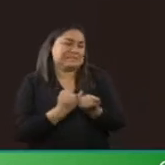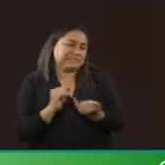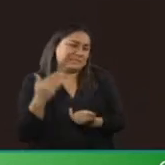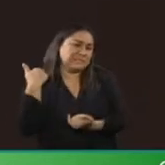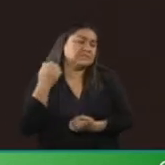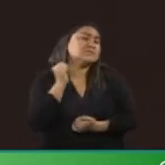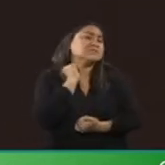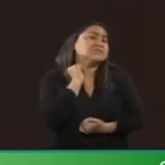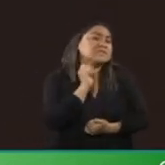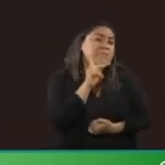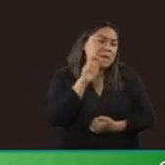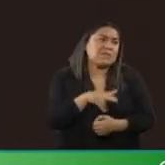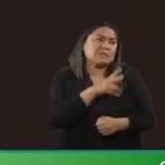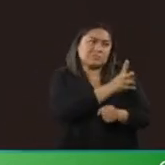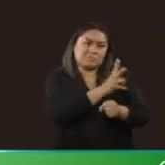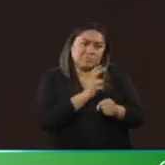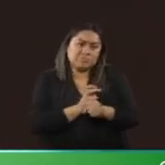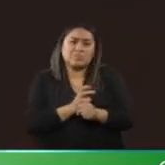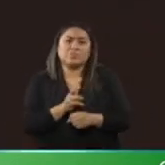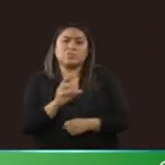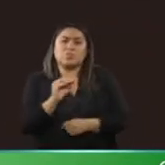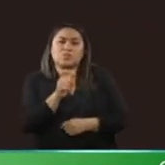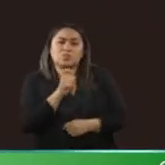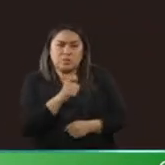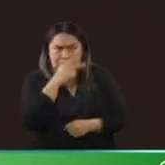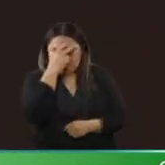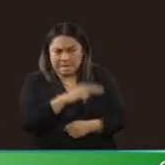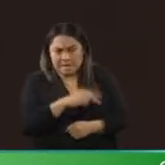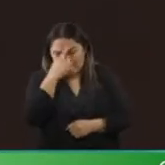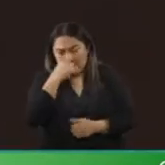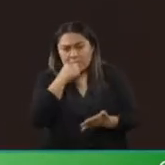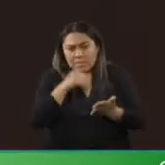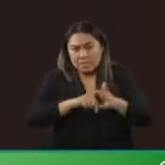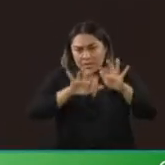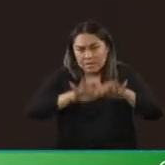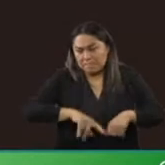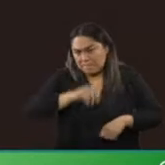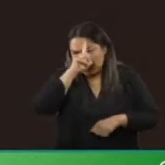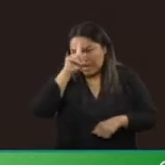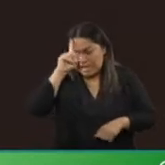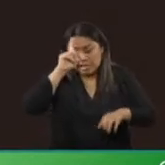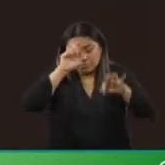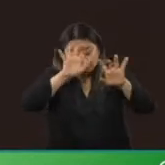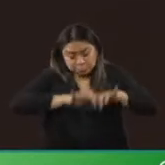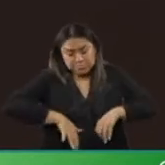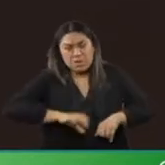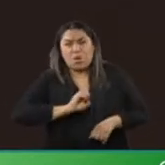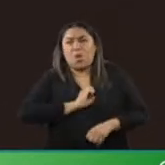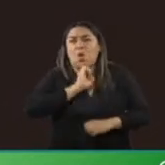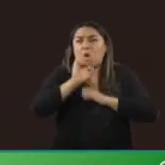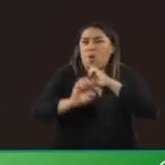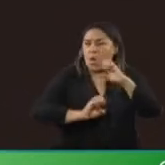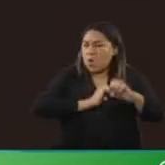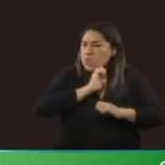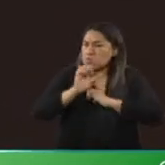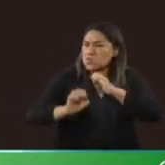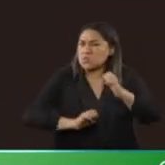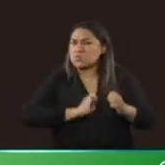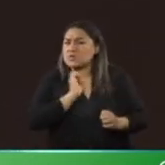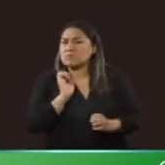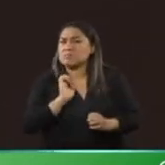del pan invitó a vox a México para sumarse a su carta a Madrid un discurso de odio de intolerancia y de